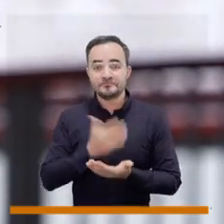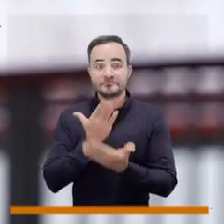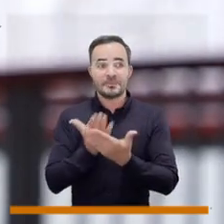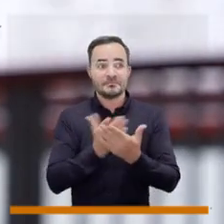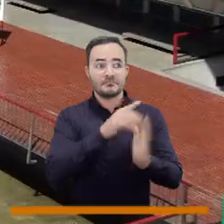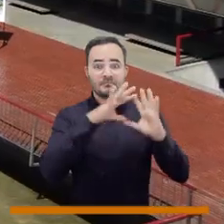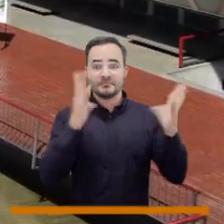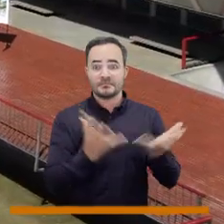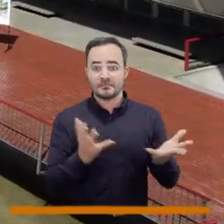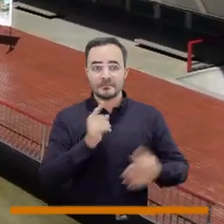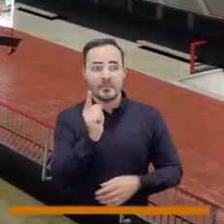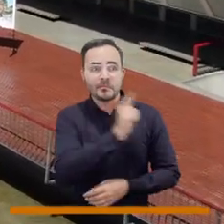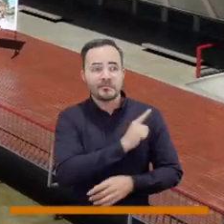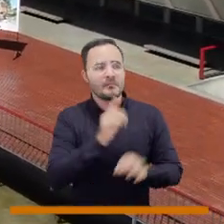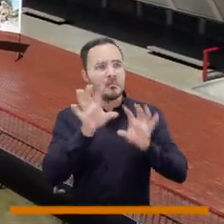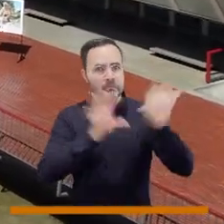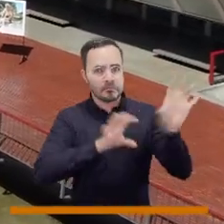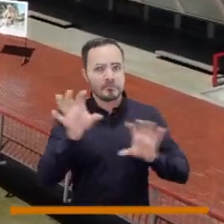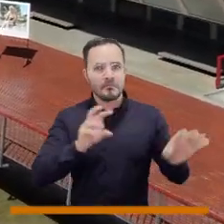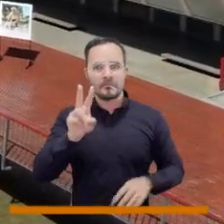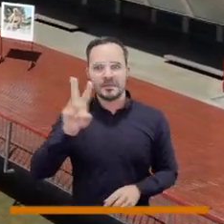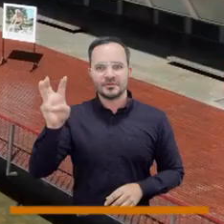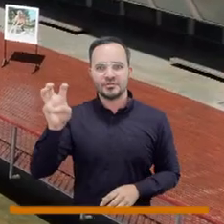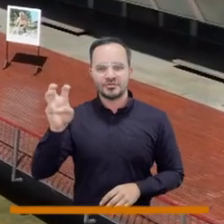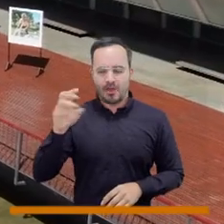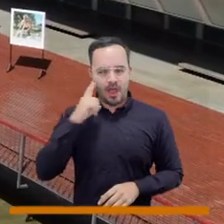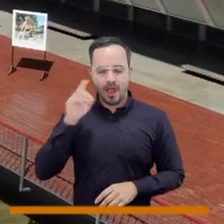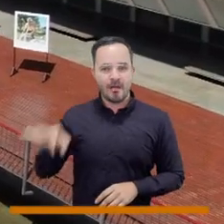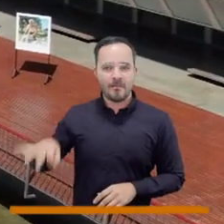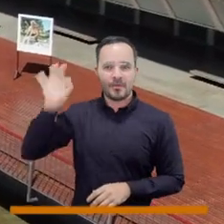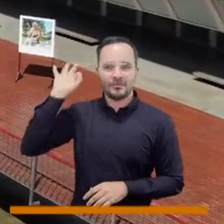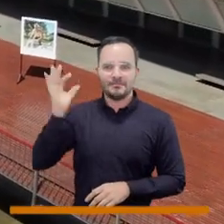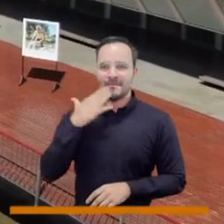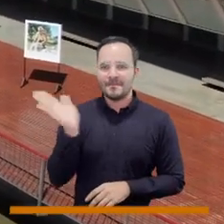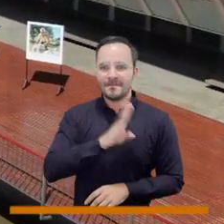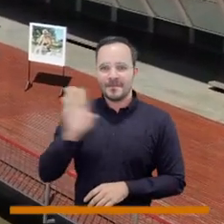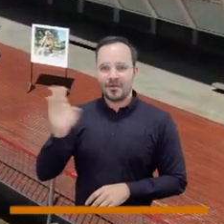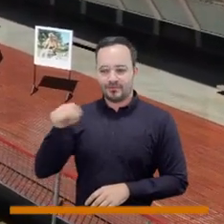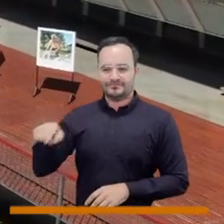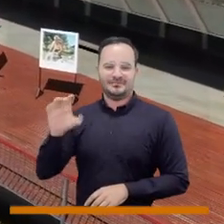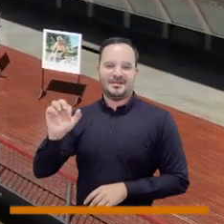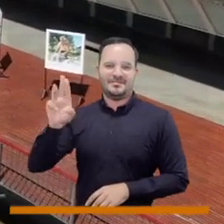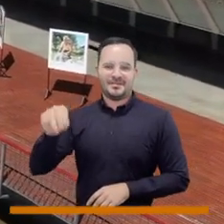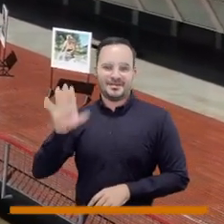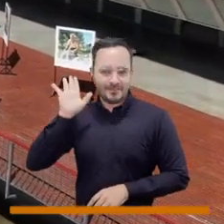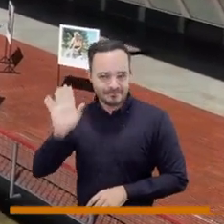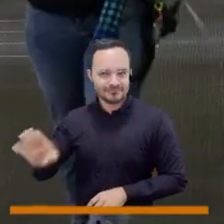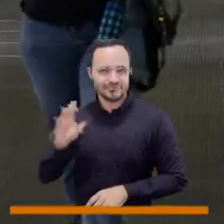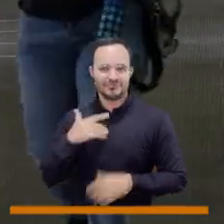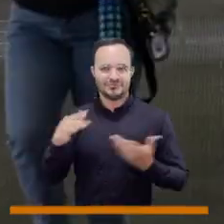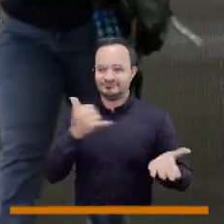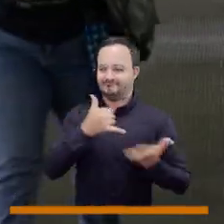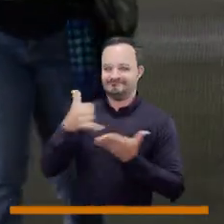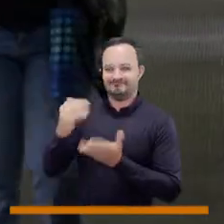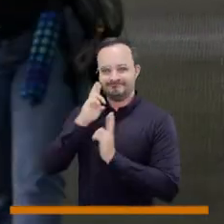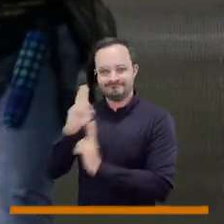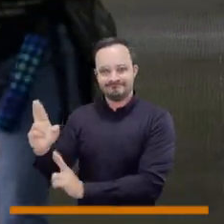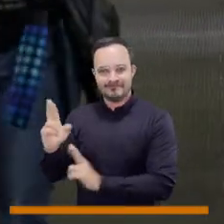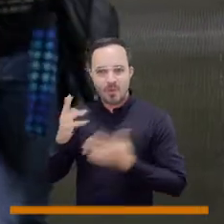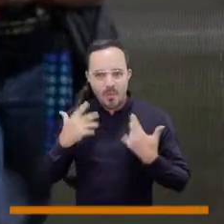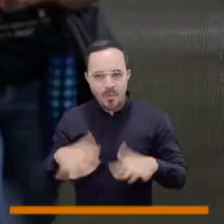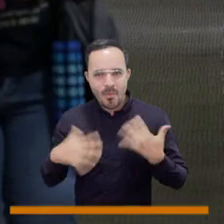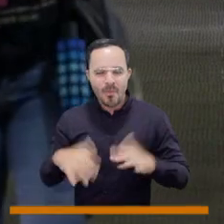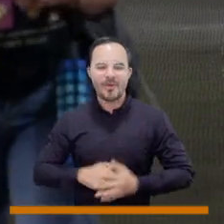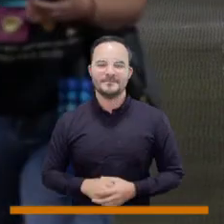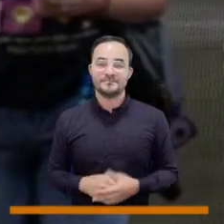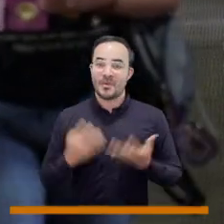presentaron propuestas de 28 países y esta, la de EPM, es la mejor, la que ha sido galardonada. Así que desde este